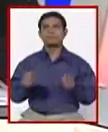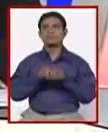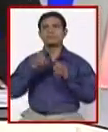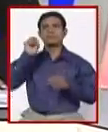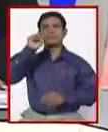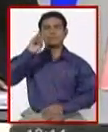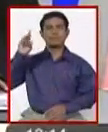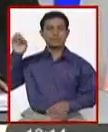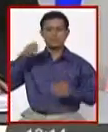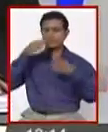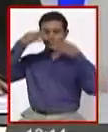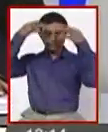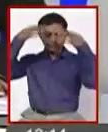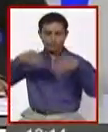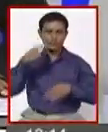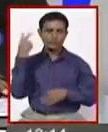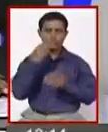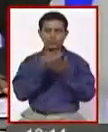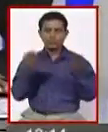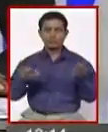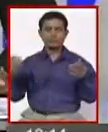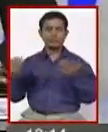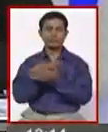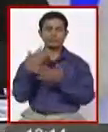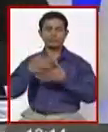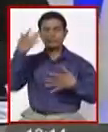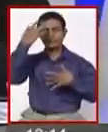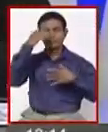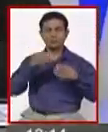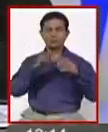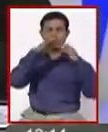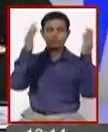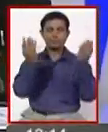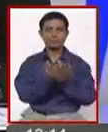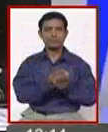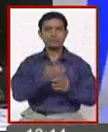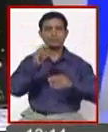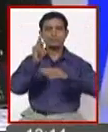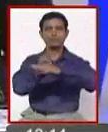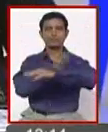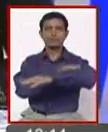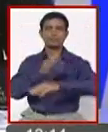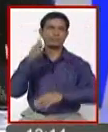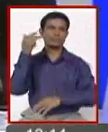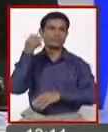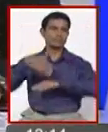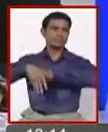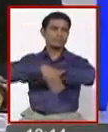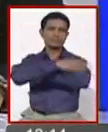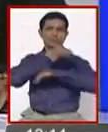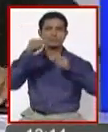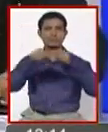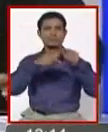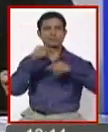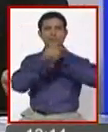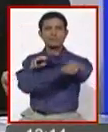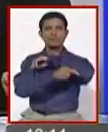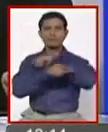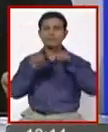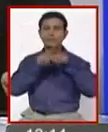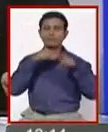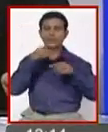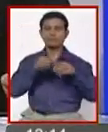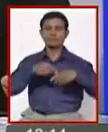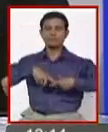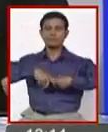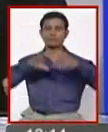El CEDES ha confirmado dos casos de influenza en el colegio del kilómetro 13, Unidad Educativa Arcoíris. También ha determinado la suspensión de las